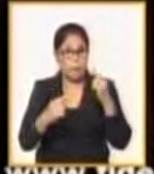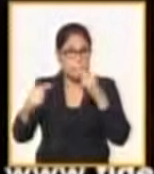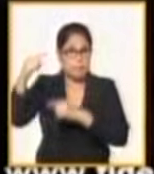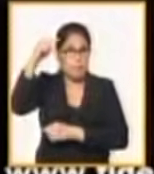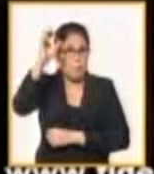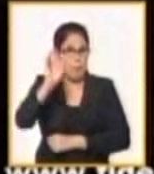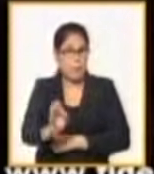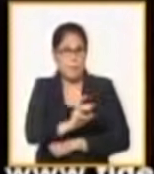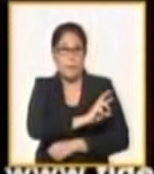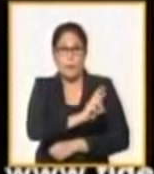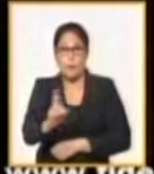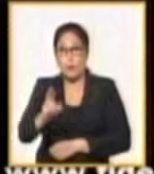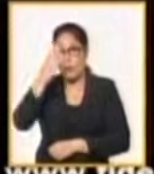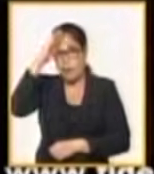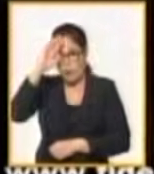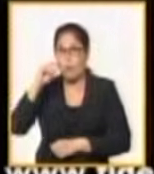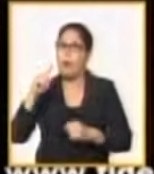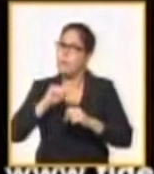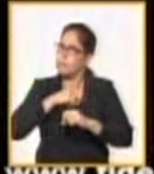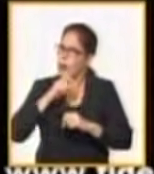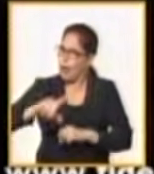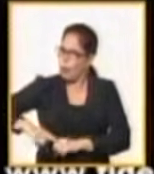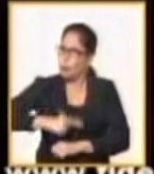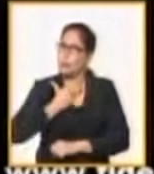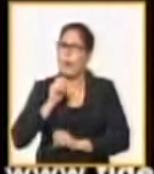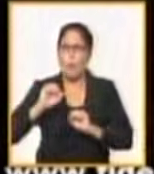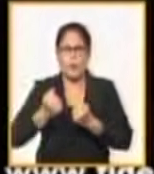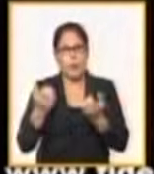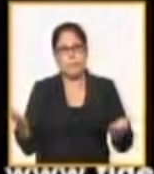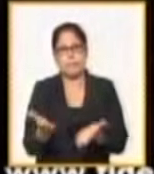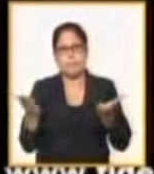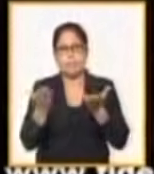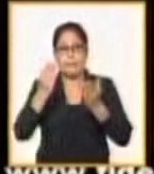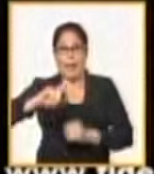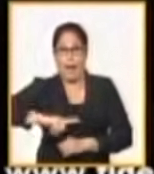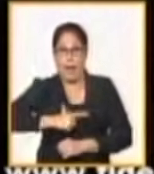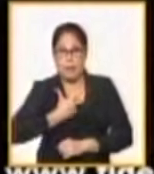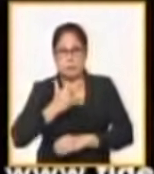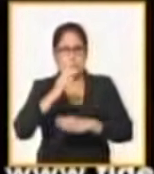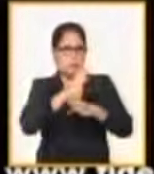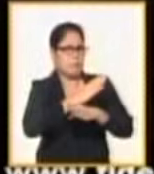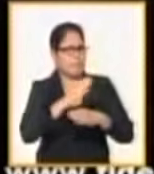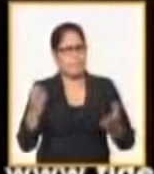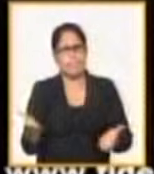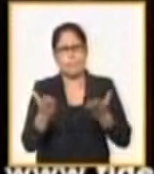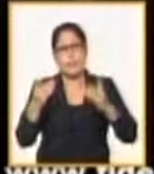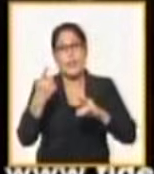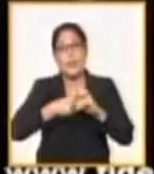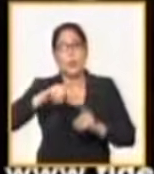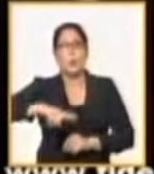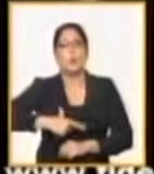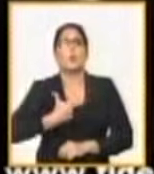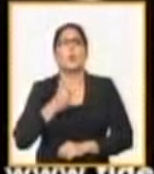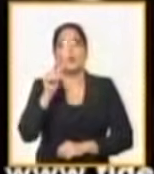fundamentales de la revolución es desarrollar el arte y la cultura,